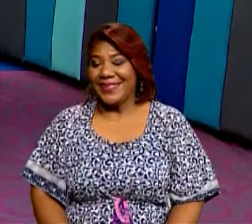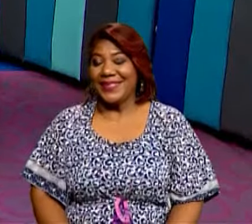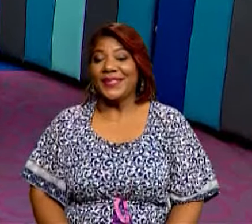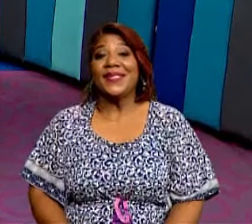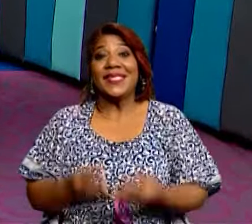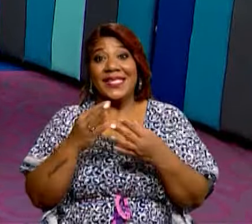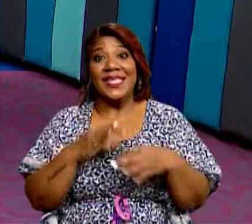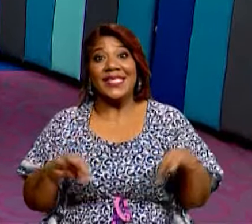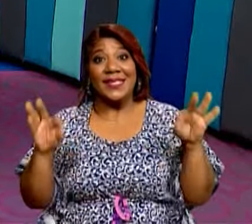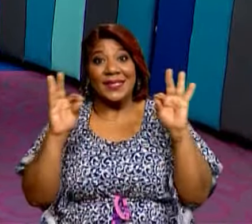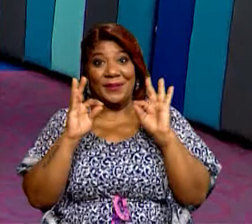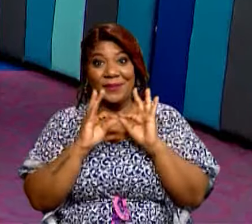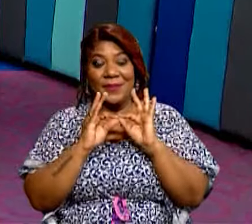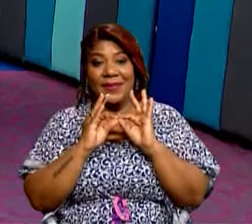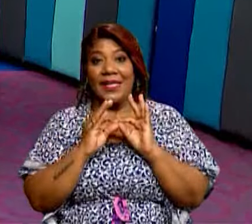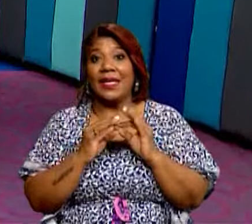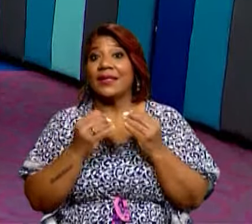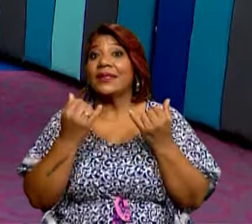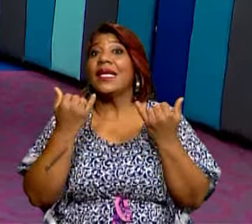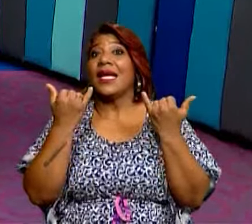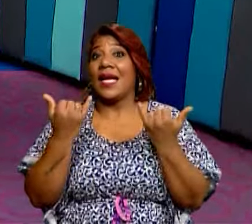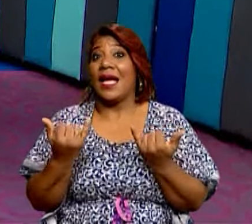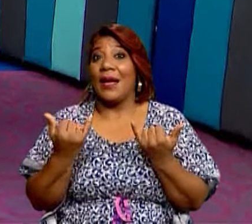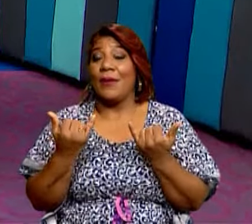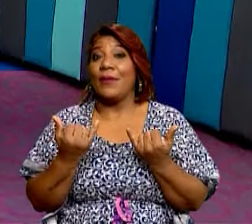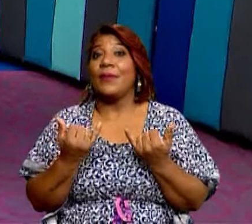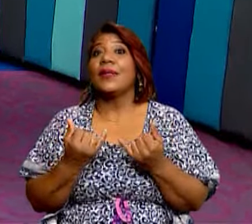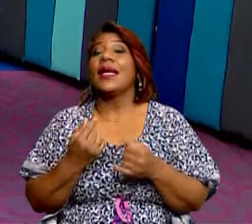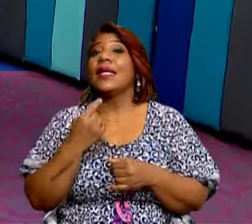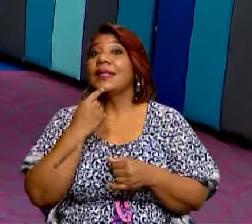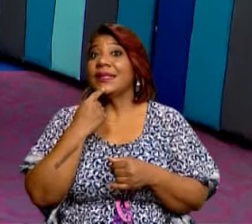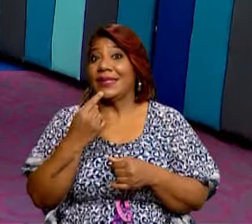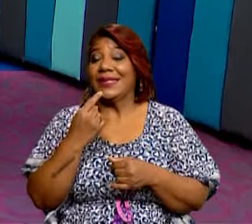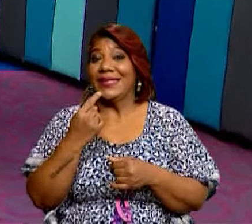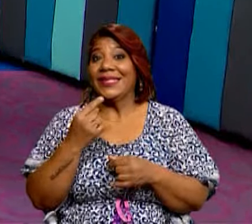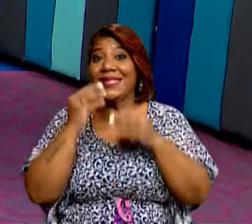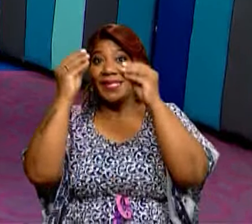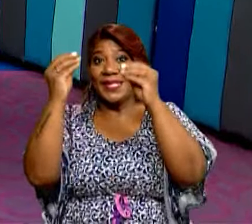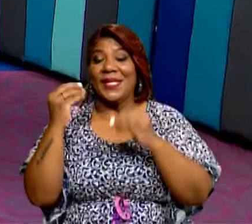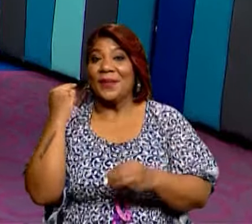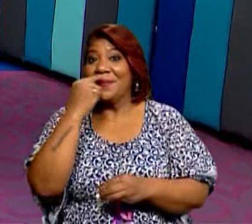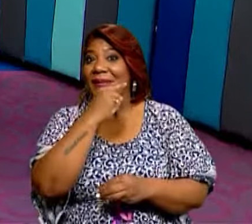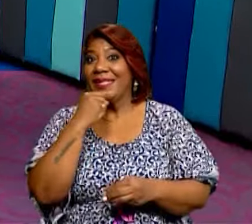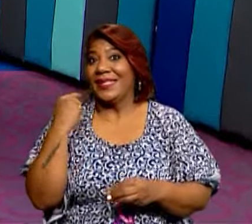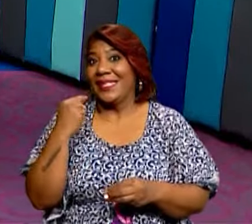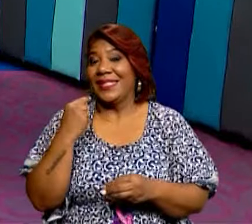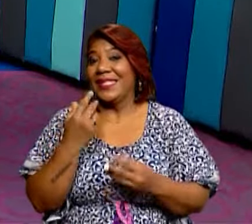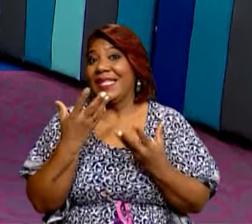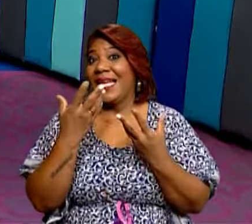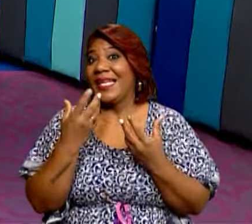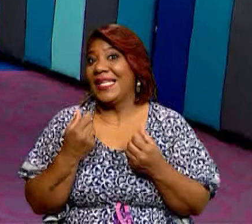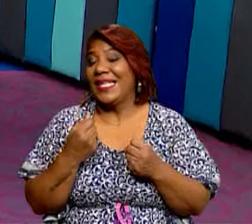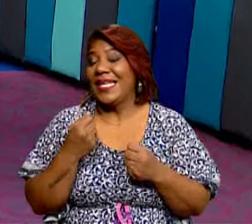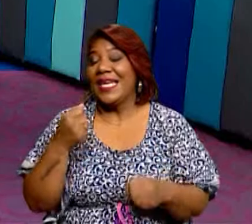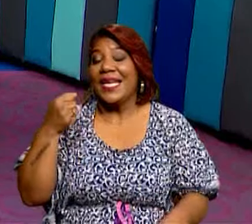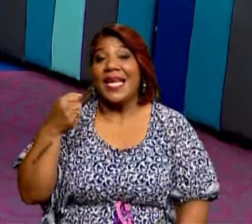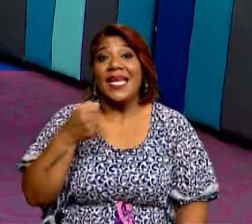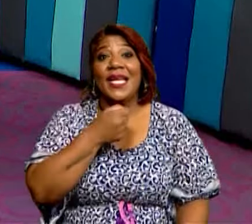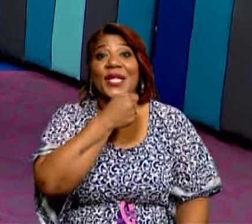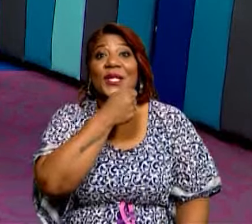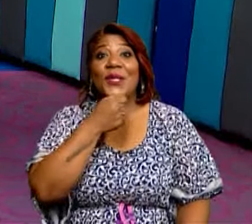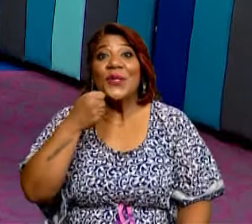de hoy, que son las provincias, quiero invitarte a que cantes una canción que nos habla de las